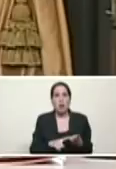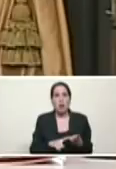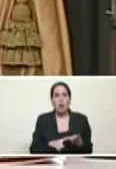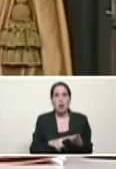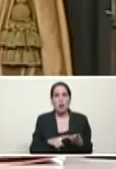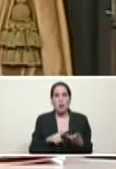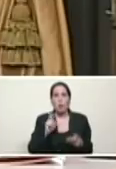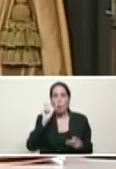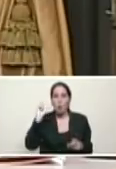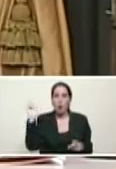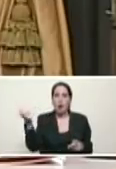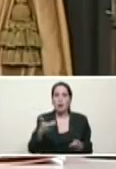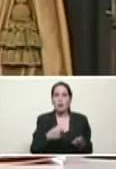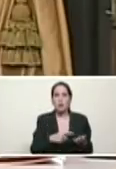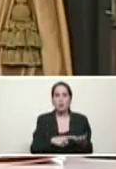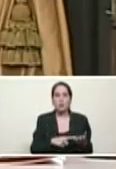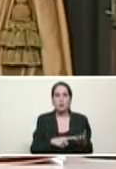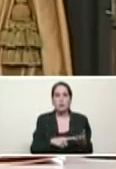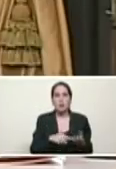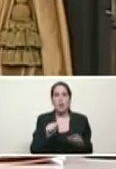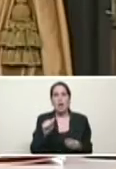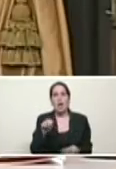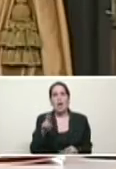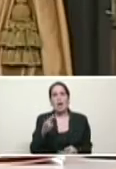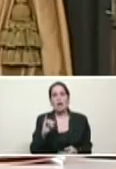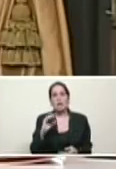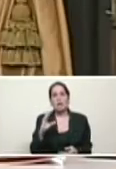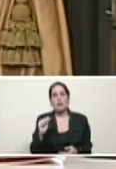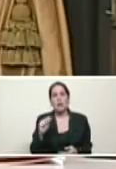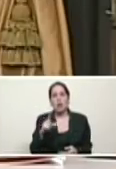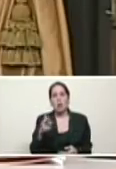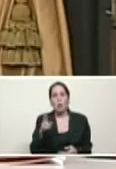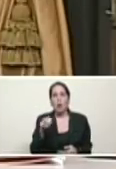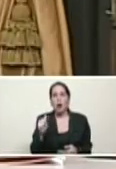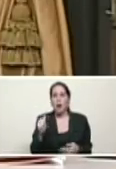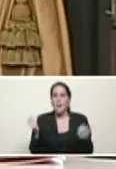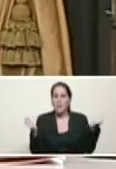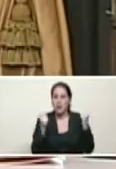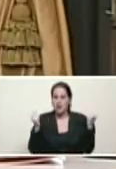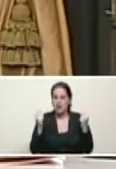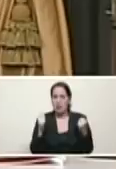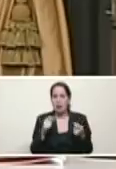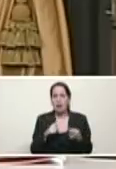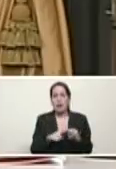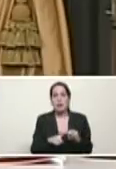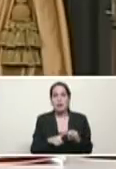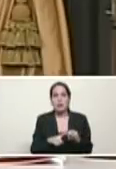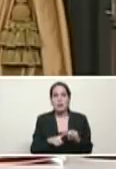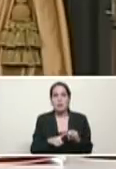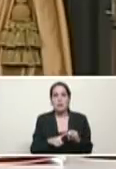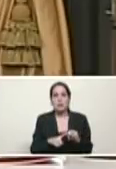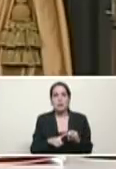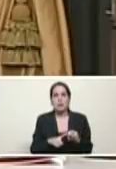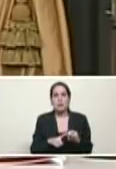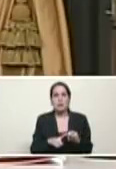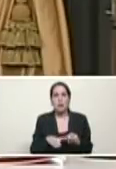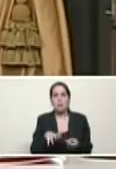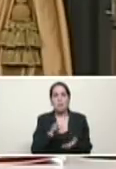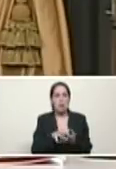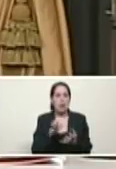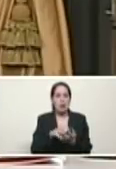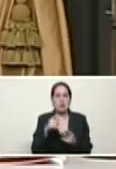Guárico, Aricagua, Estado Mérida, Punta de Piedras, Nueva Esparta,